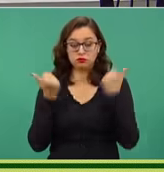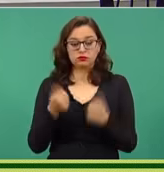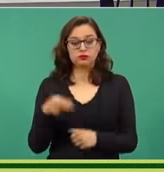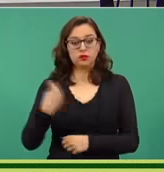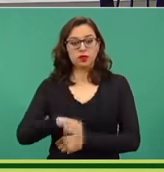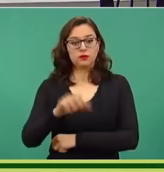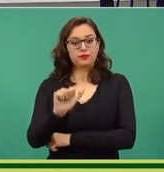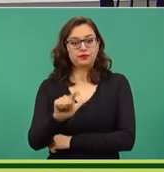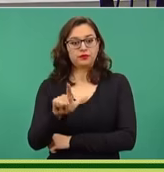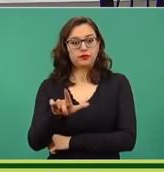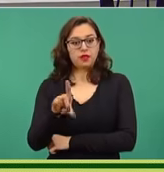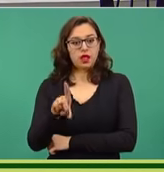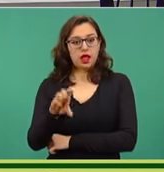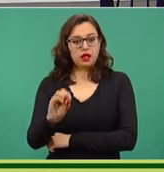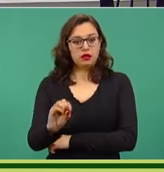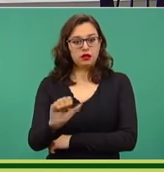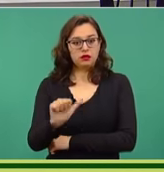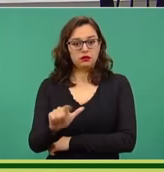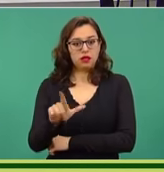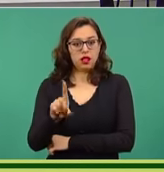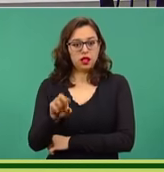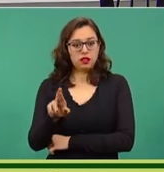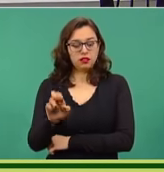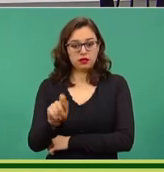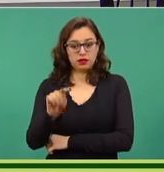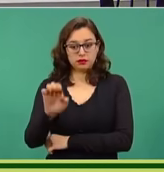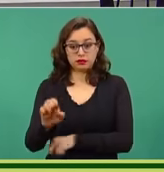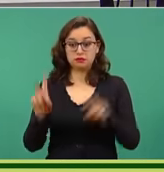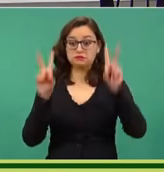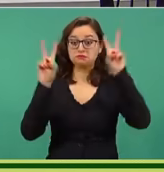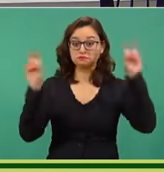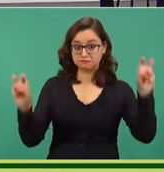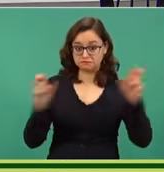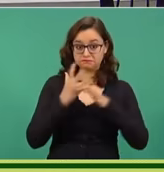aldo alderete fíjense